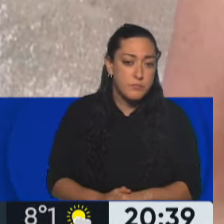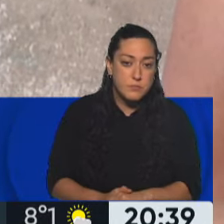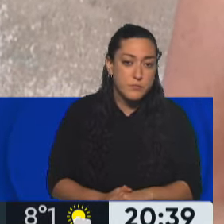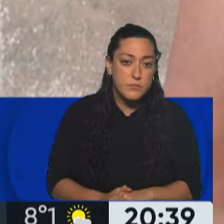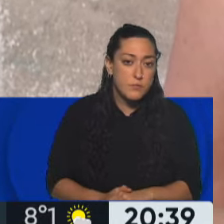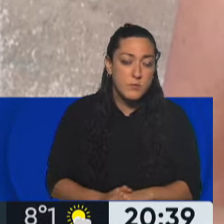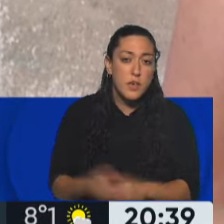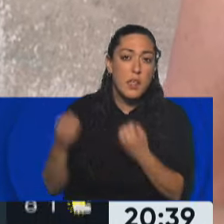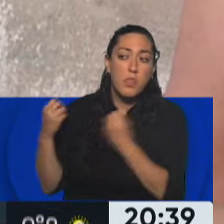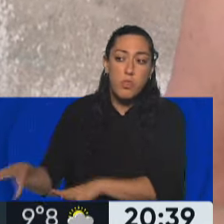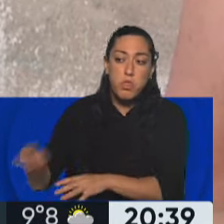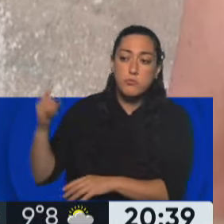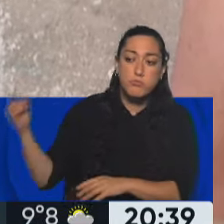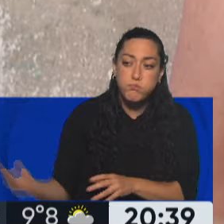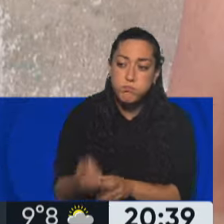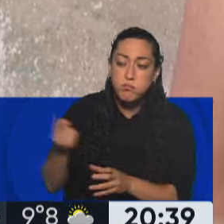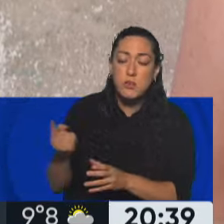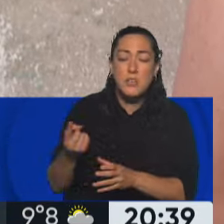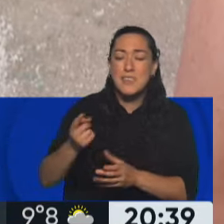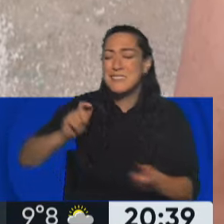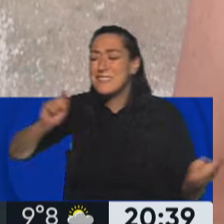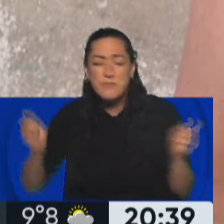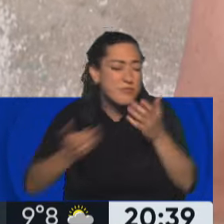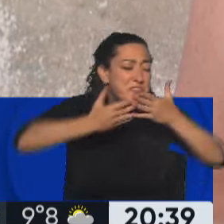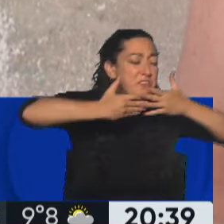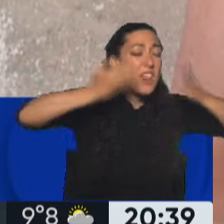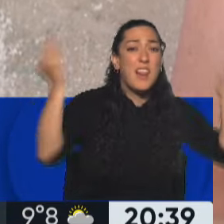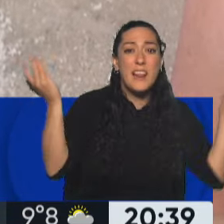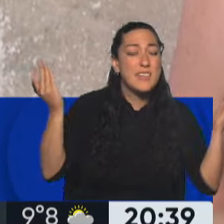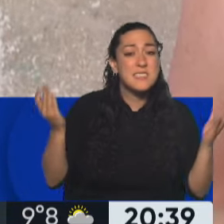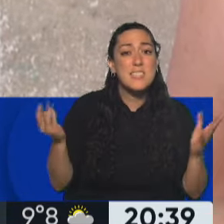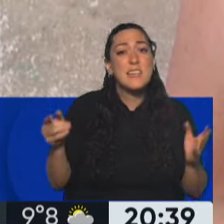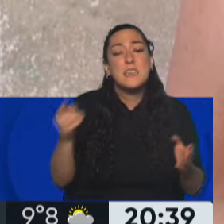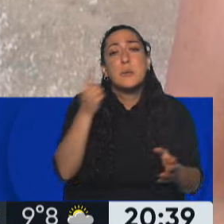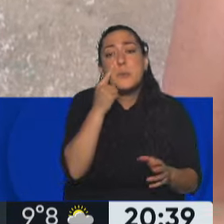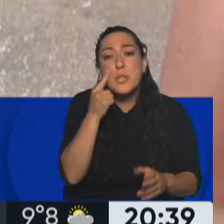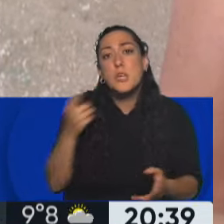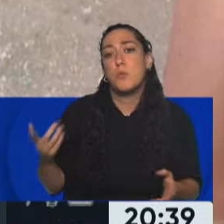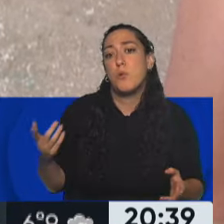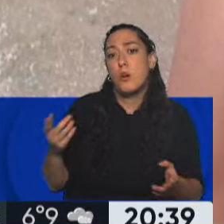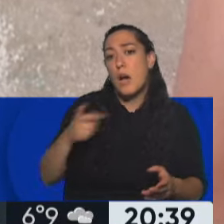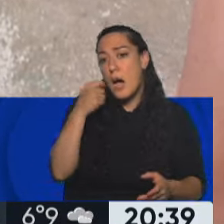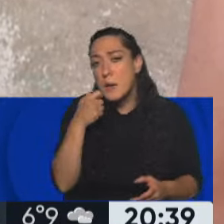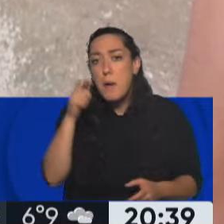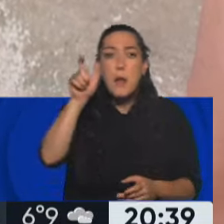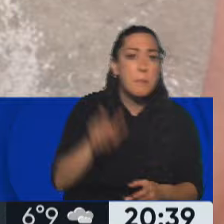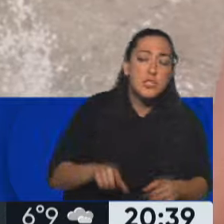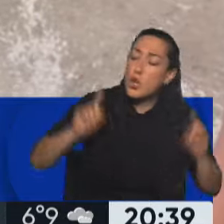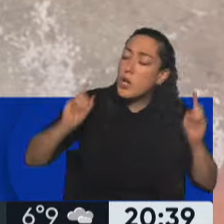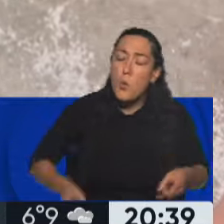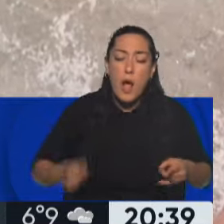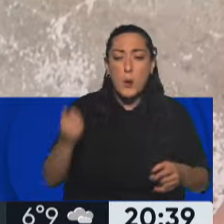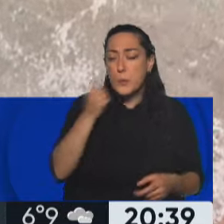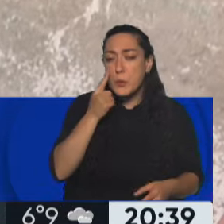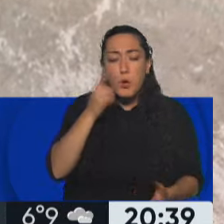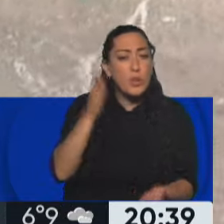a una desidia, a una felicidad, es un ser vivo. Al margen de que sea un animal, un ser humano, es un ser vivo. Nadie tiene